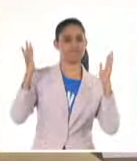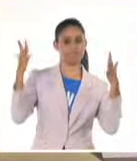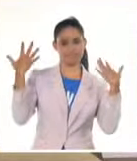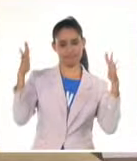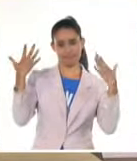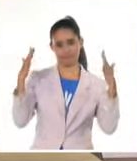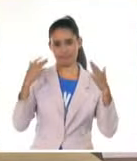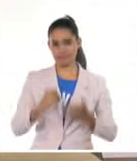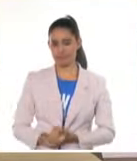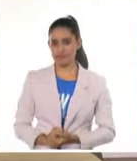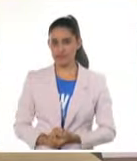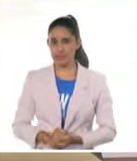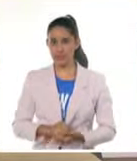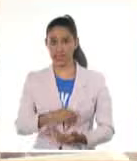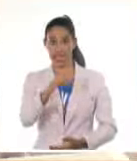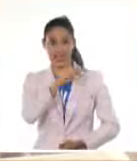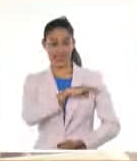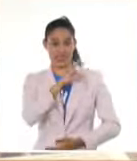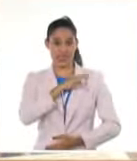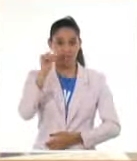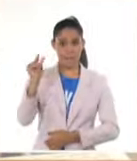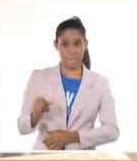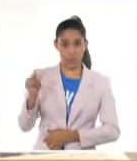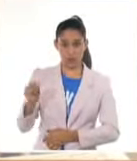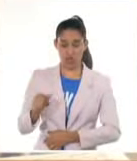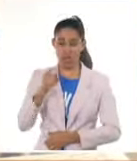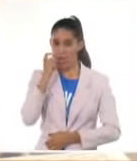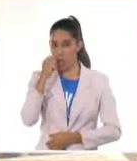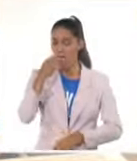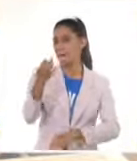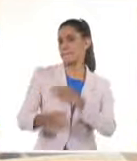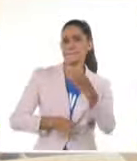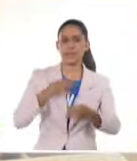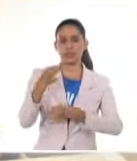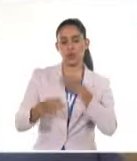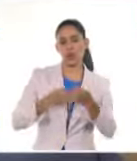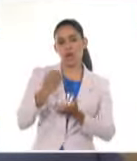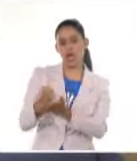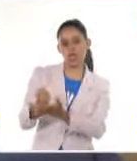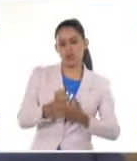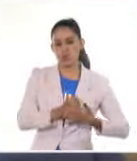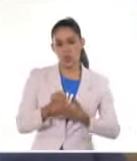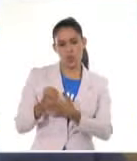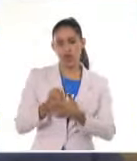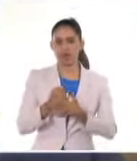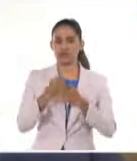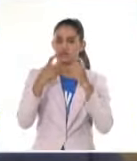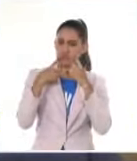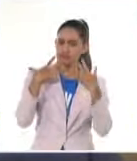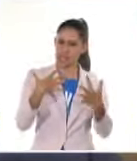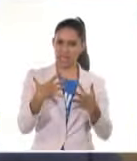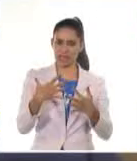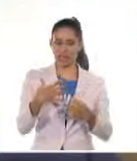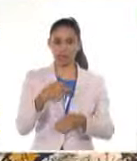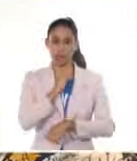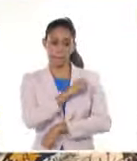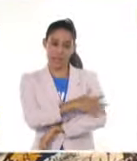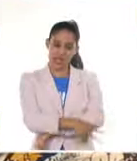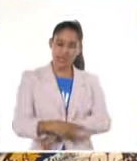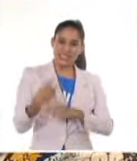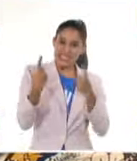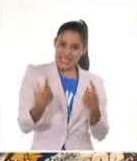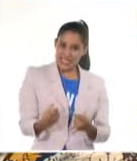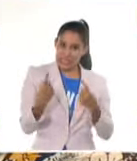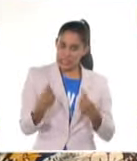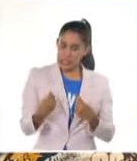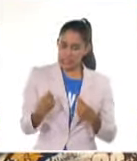El eurodiputado español Manu Pineda expresó su solidaridad con la causa palestina y disertó sobre la necesidad de enfrentar